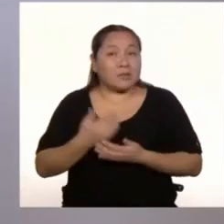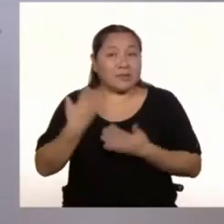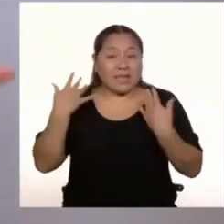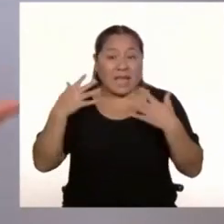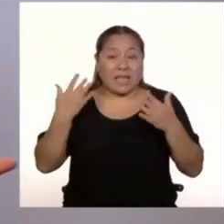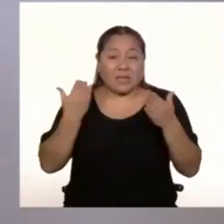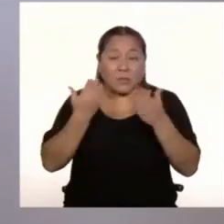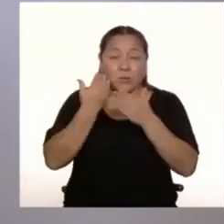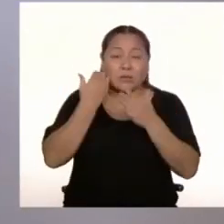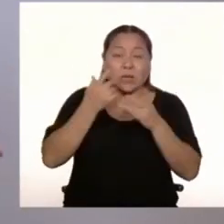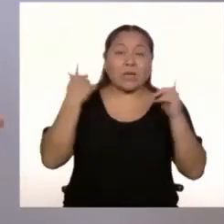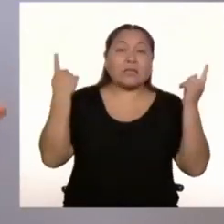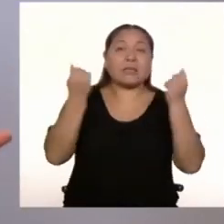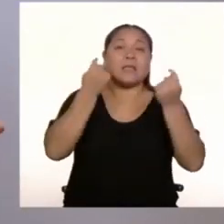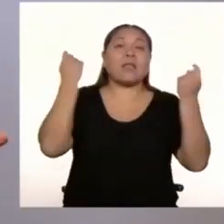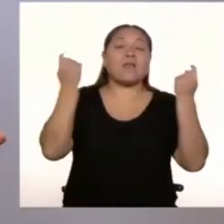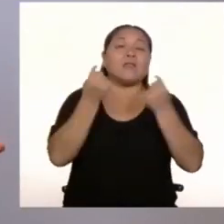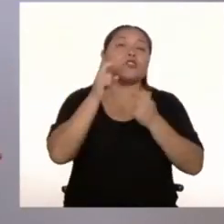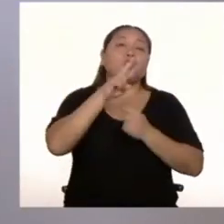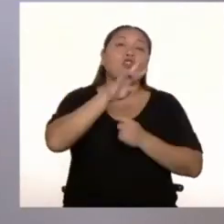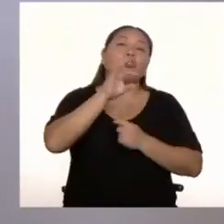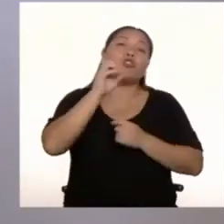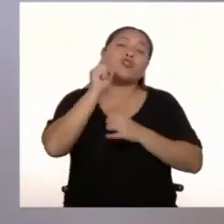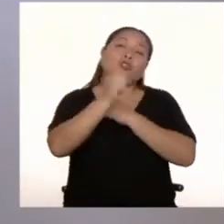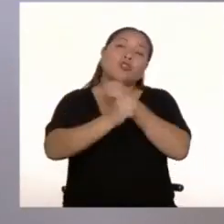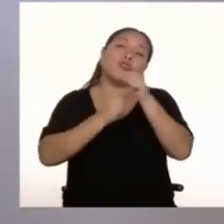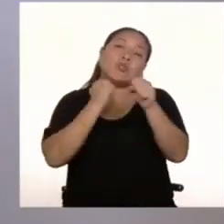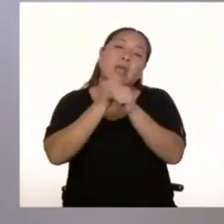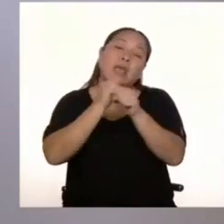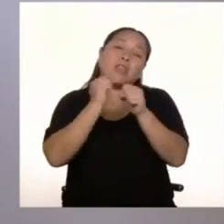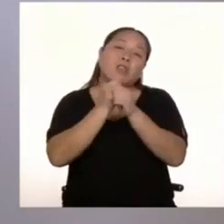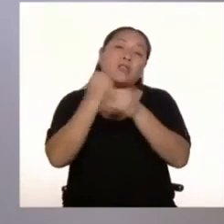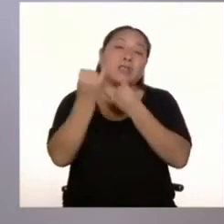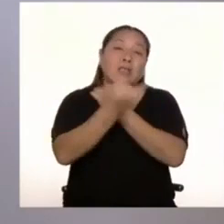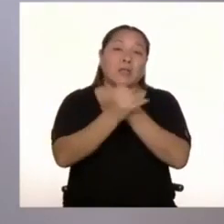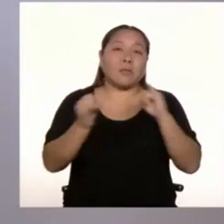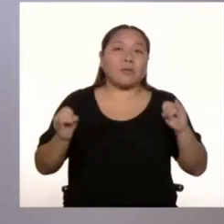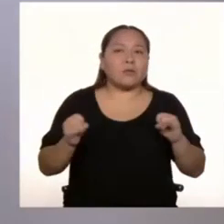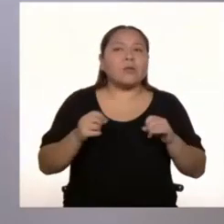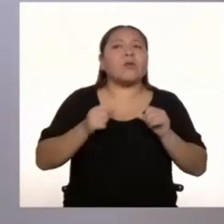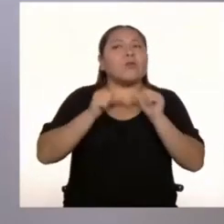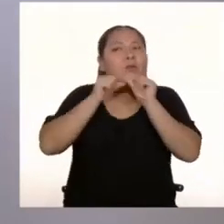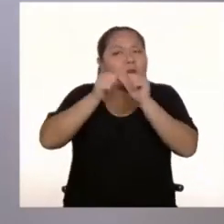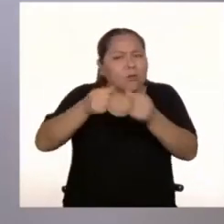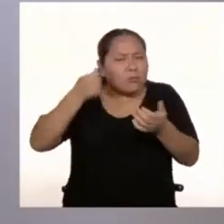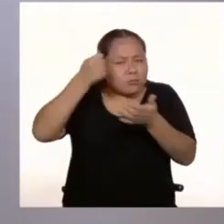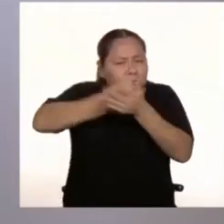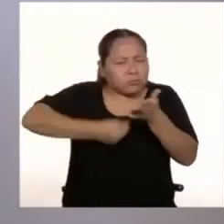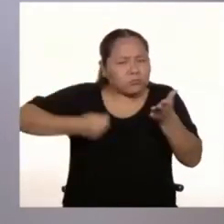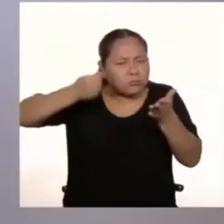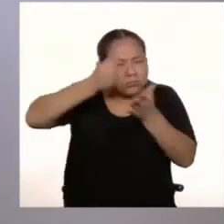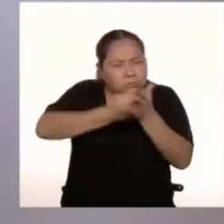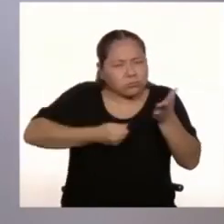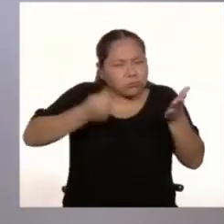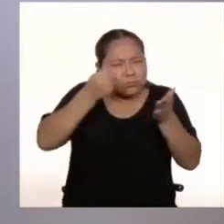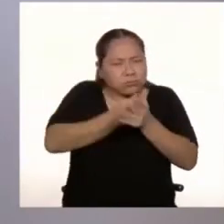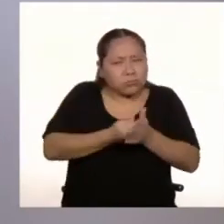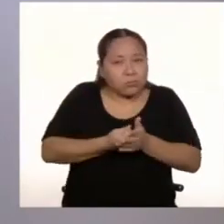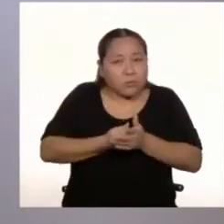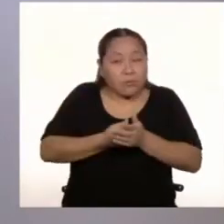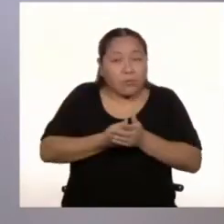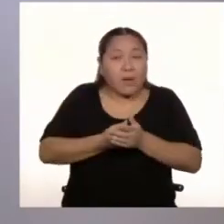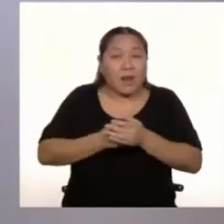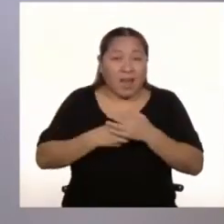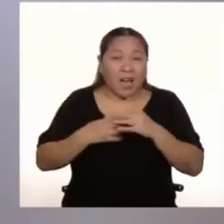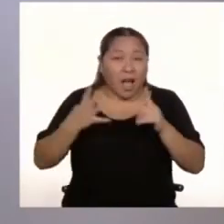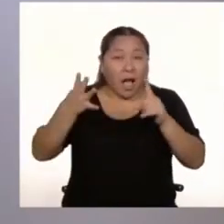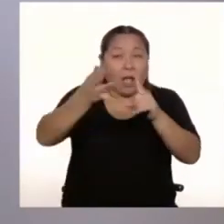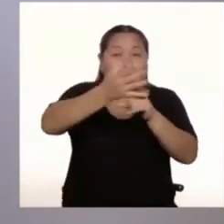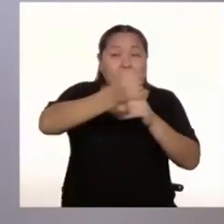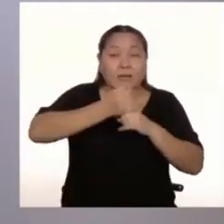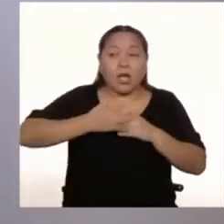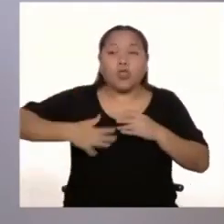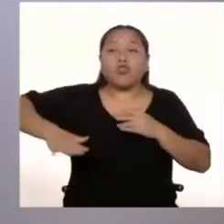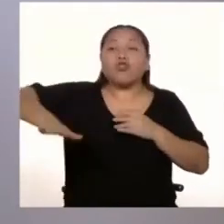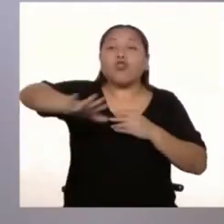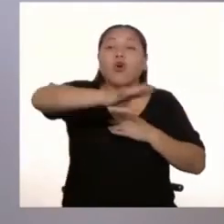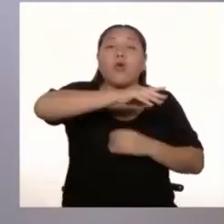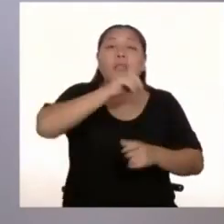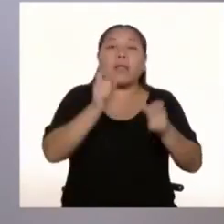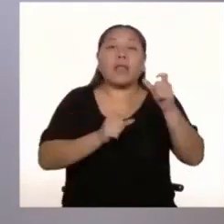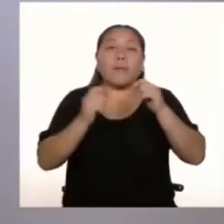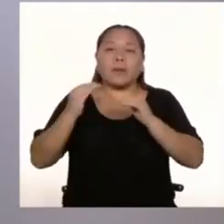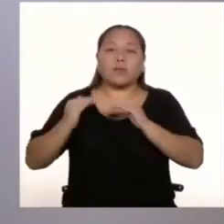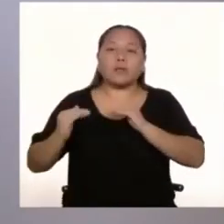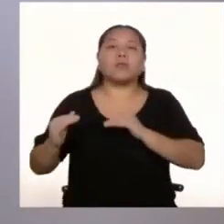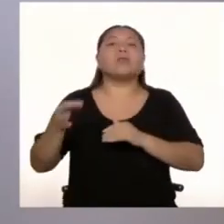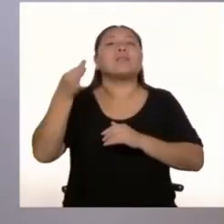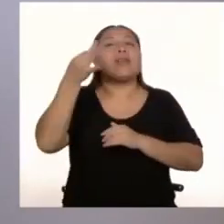del bicentenario de nuestra independencia, aún debemos seguir trabajando para hacer que todas las personas de esta sociedad